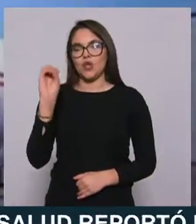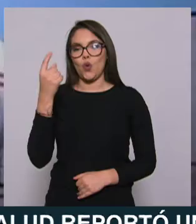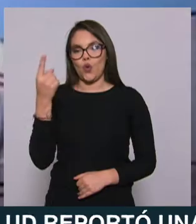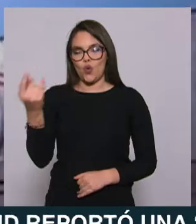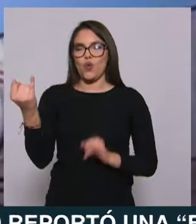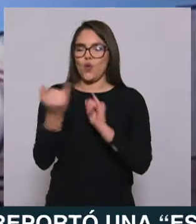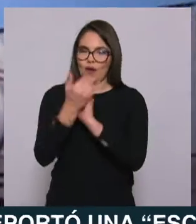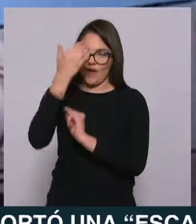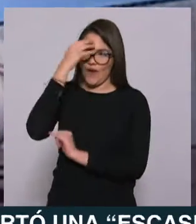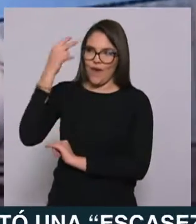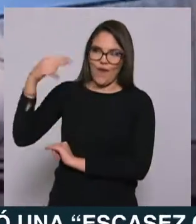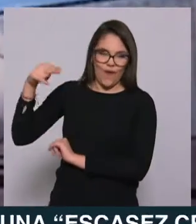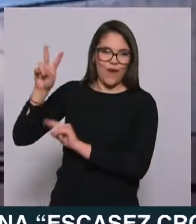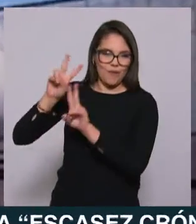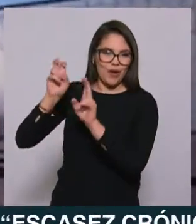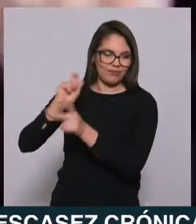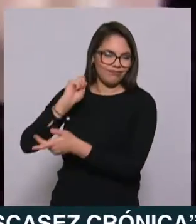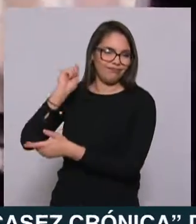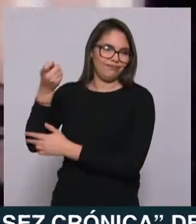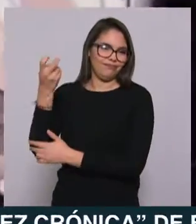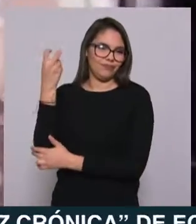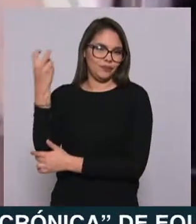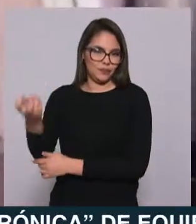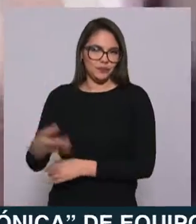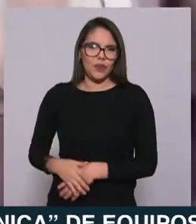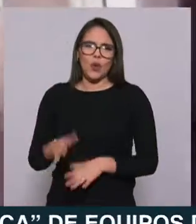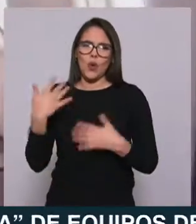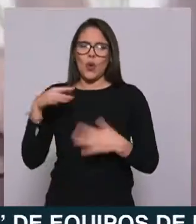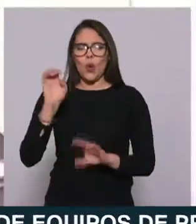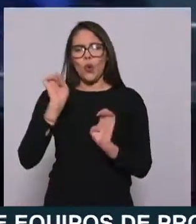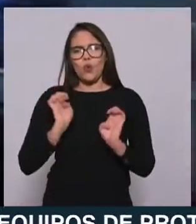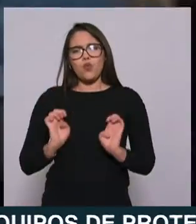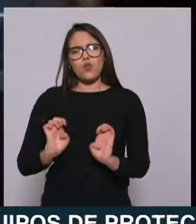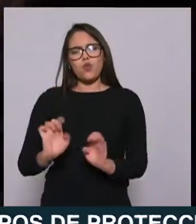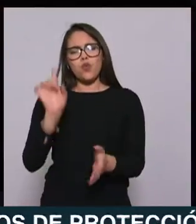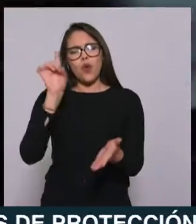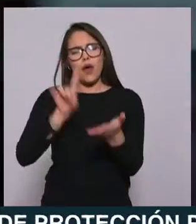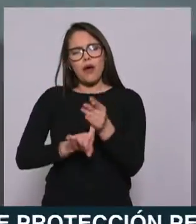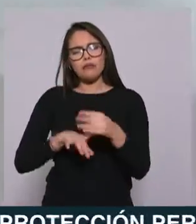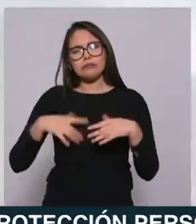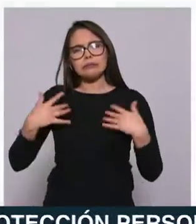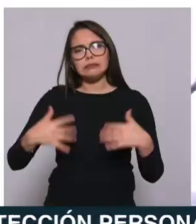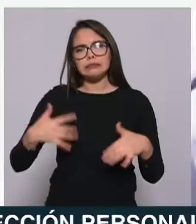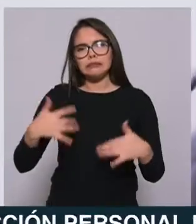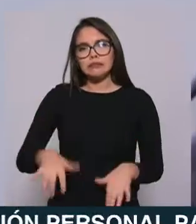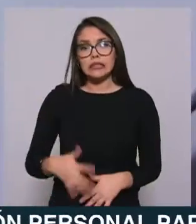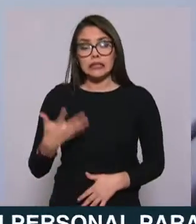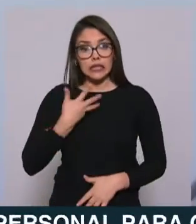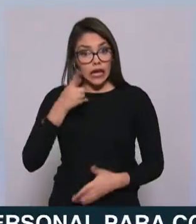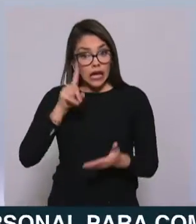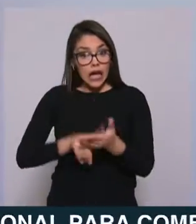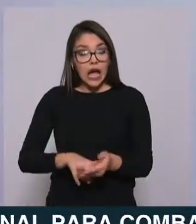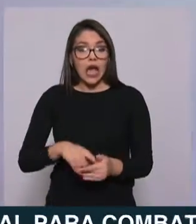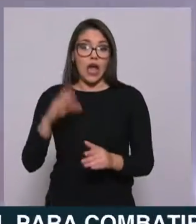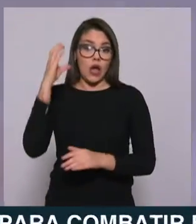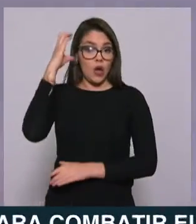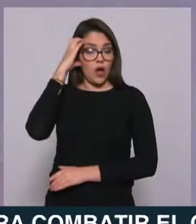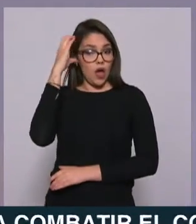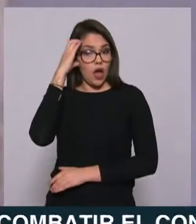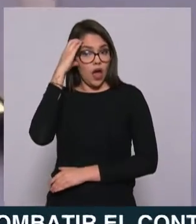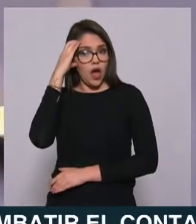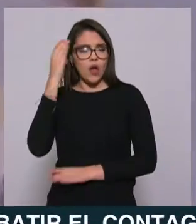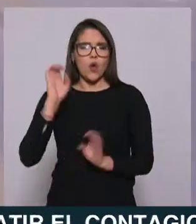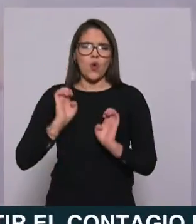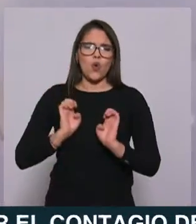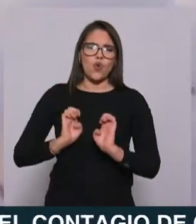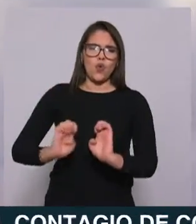aeronave más ostentosa de América Latina por sus lujos internos, los que incluyen una recámara tipo suite presidencial con